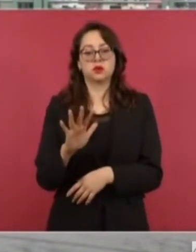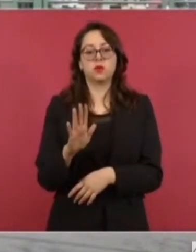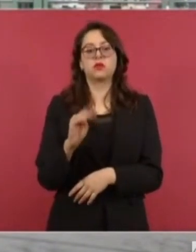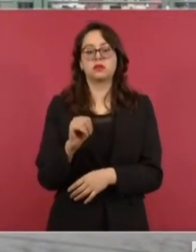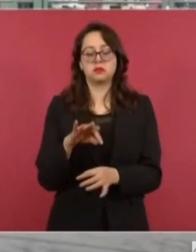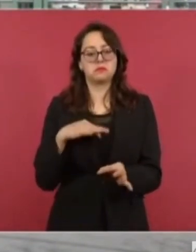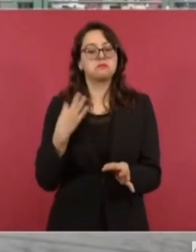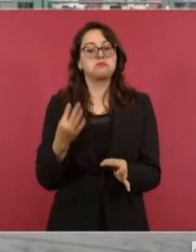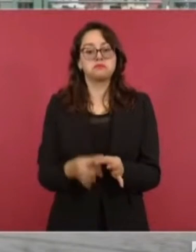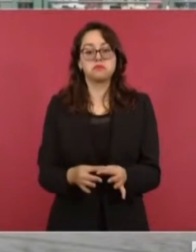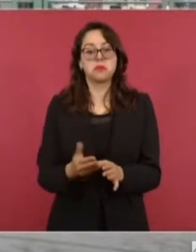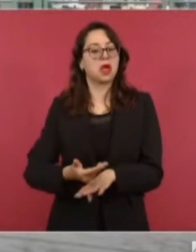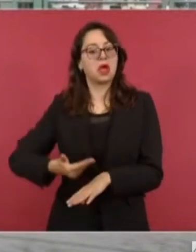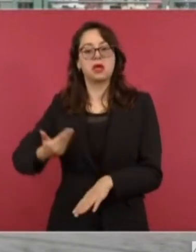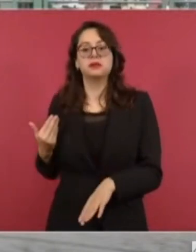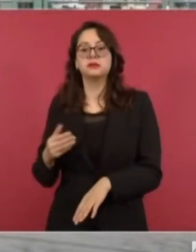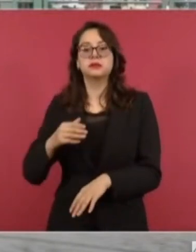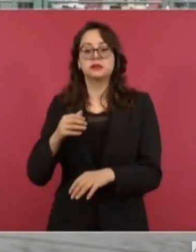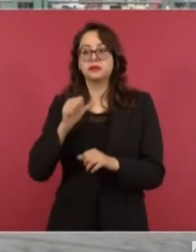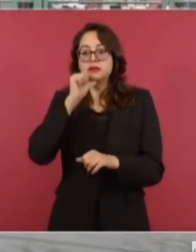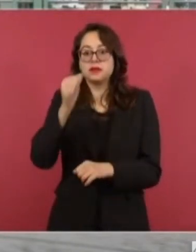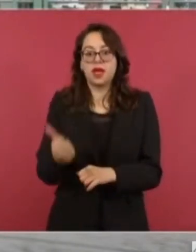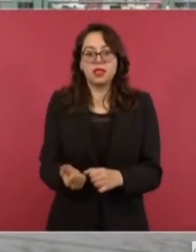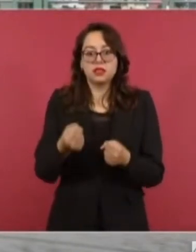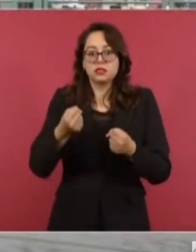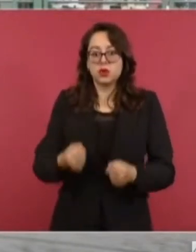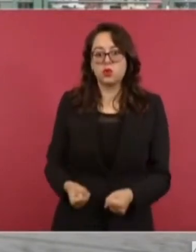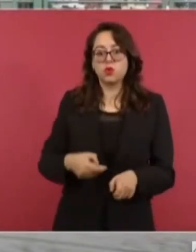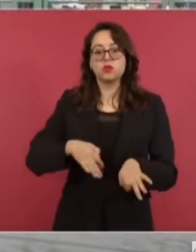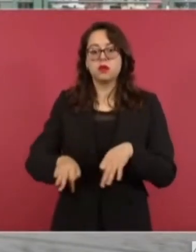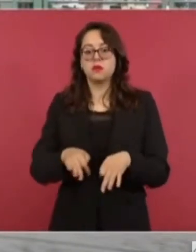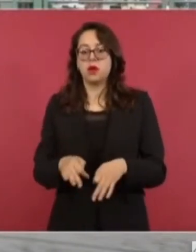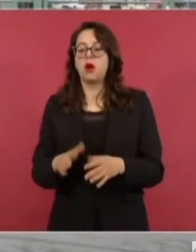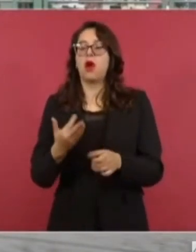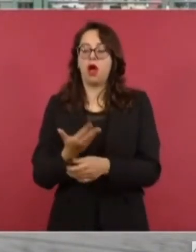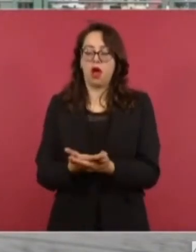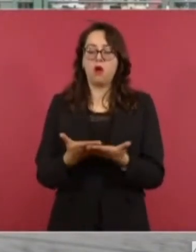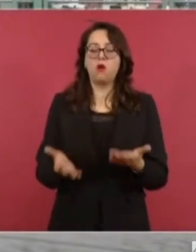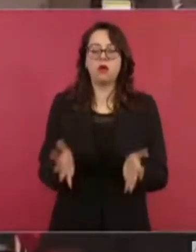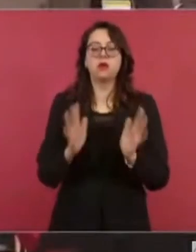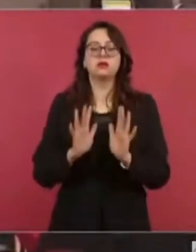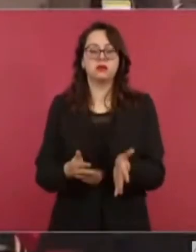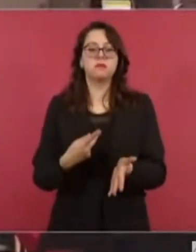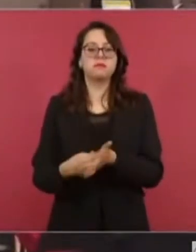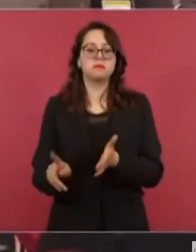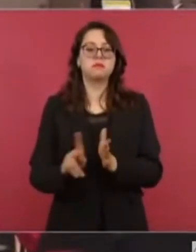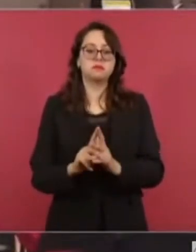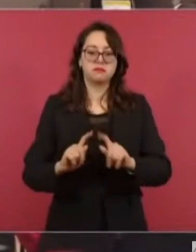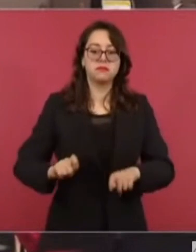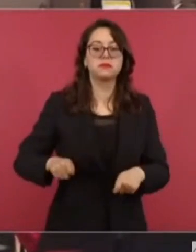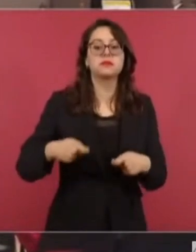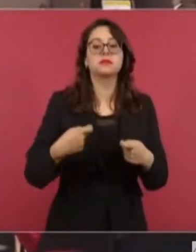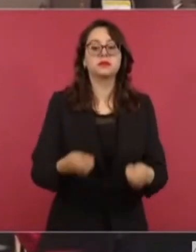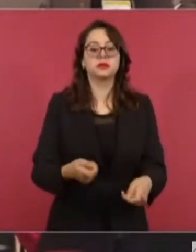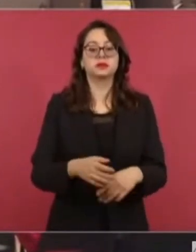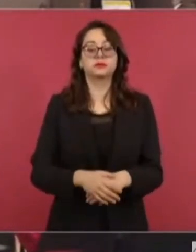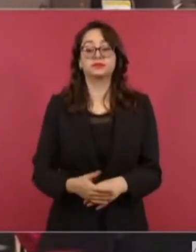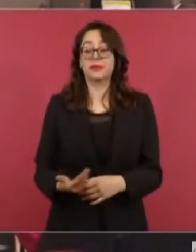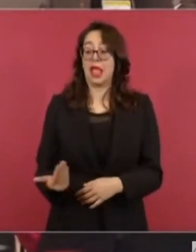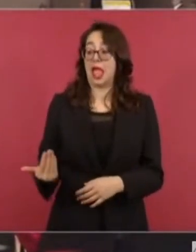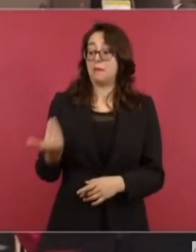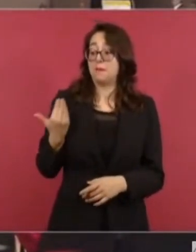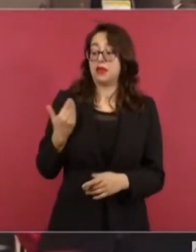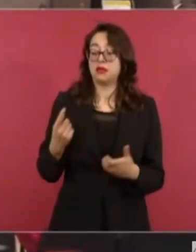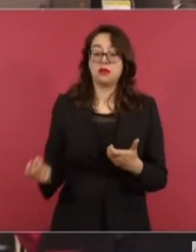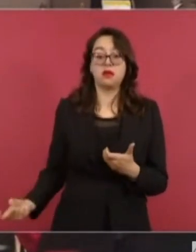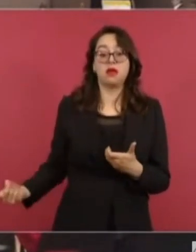que no contaban con ninguna base en otra institución. En el caso de Baja California, uno de los estados más recientes, se